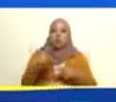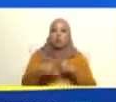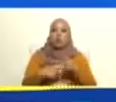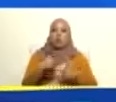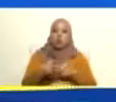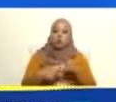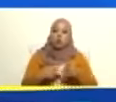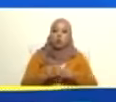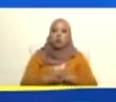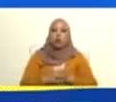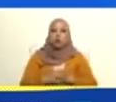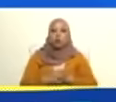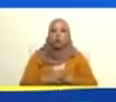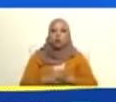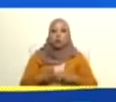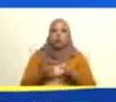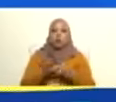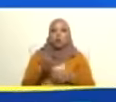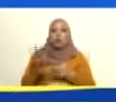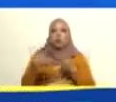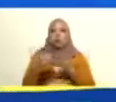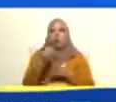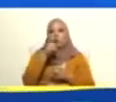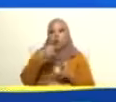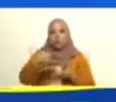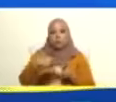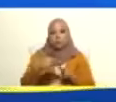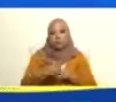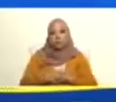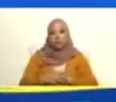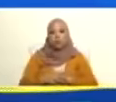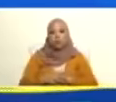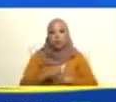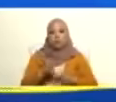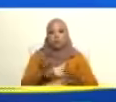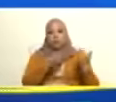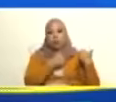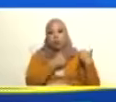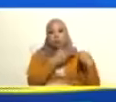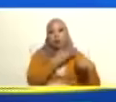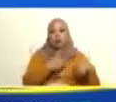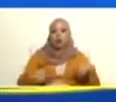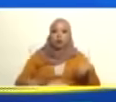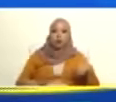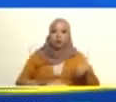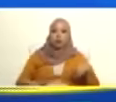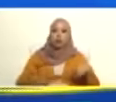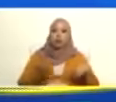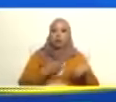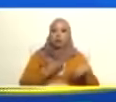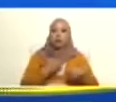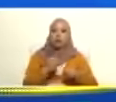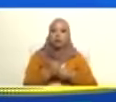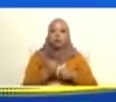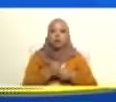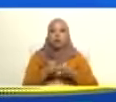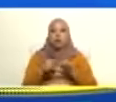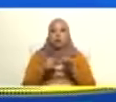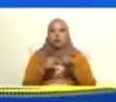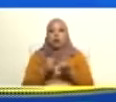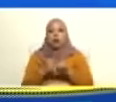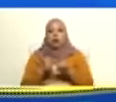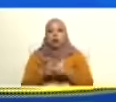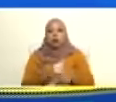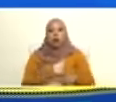construcción. En el caso del sector farmacéutico, aquí está el representante, el presidente de la Cámara, se mantiene vigente el